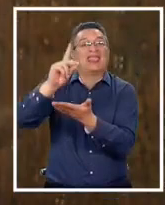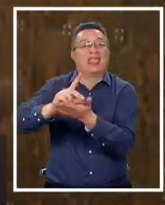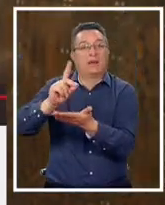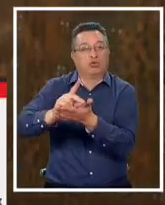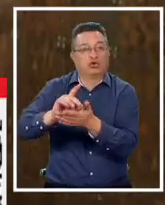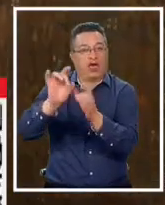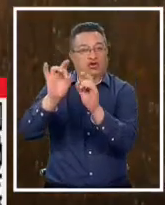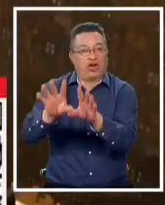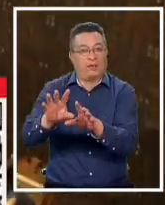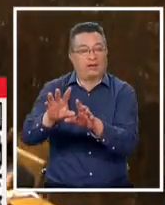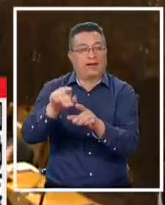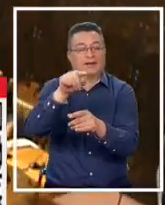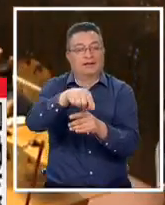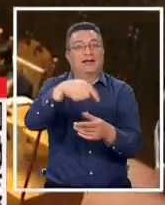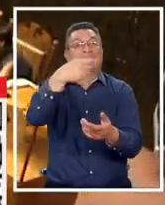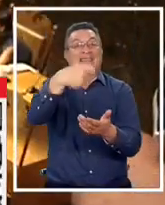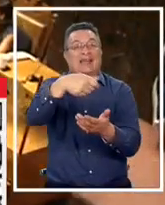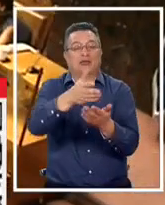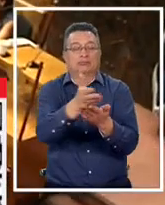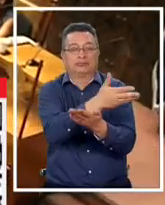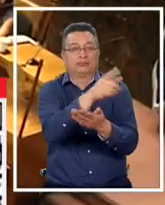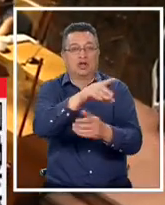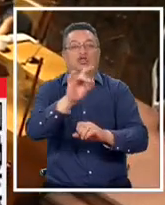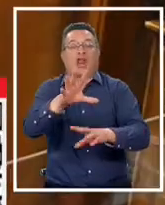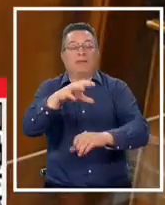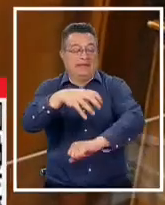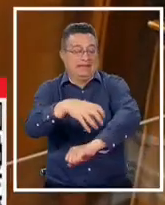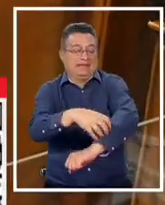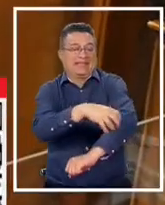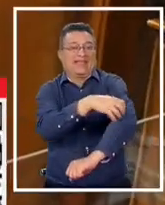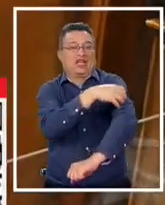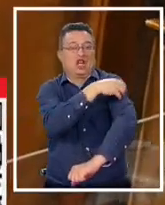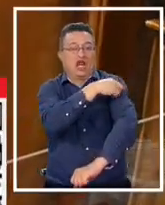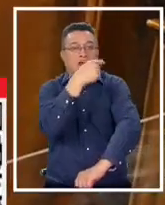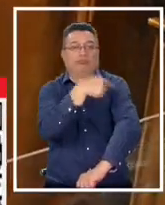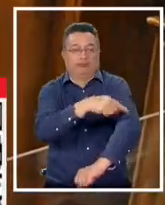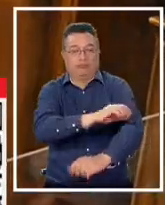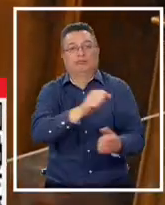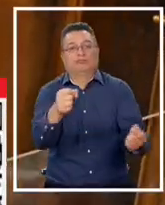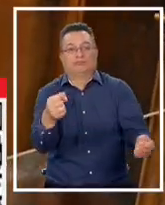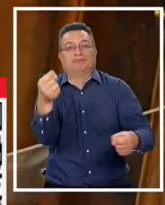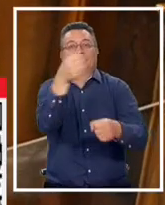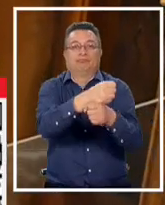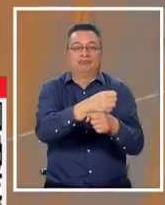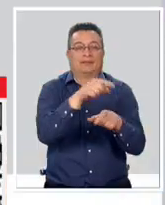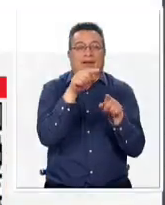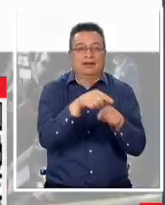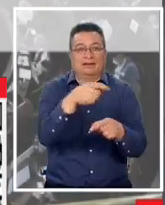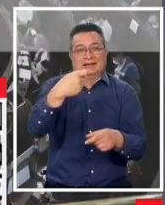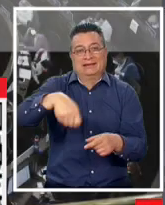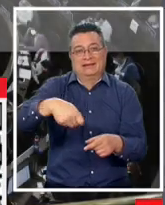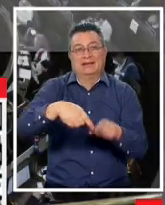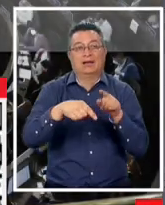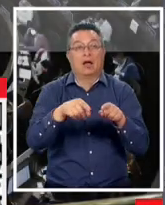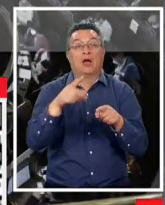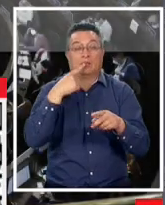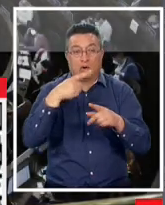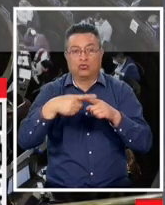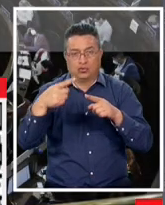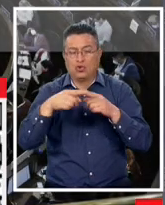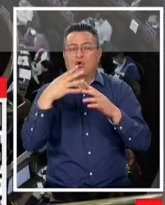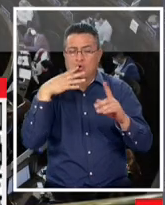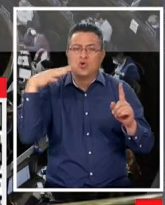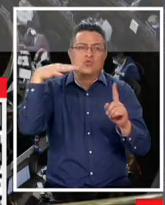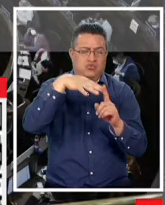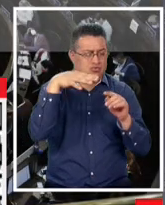diputadas. Además, una Cámara de las Regiones que dirá adiós al Senado. Pero varios convencionales, tras semanas de críticas,